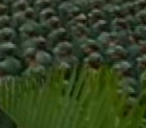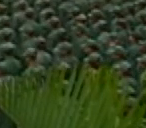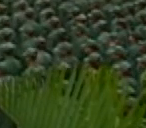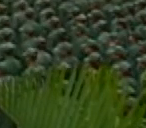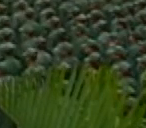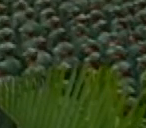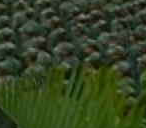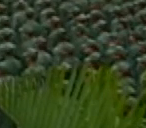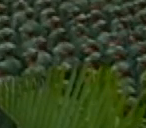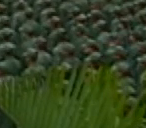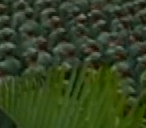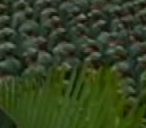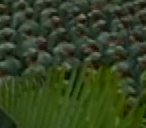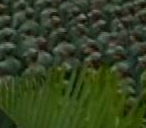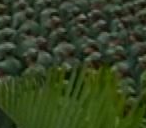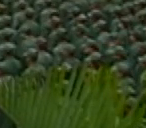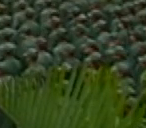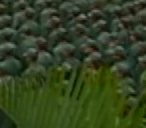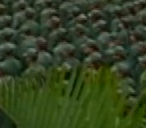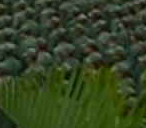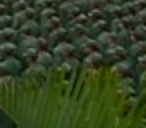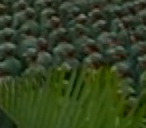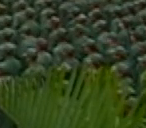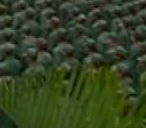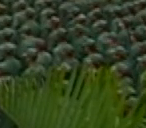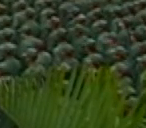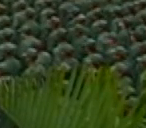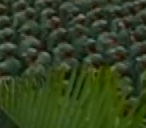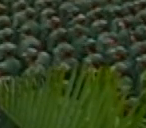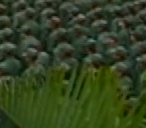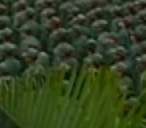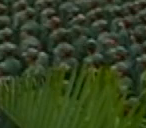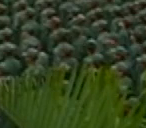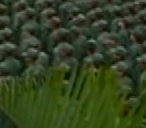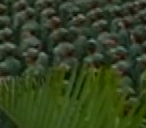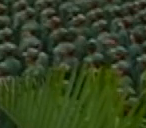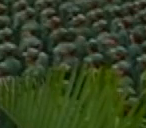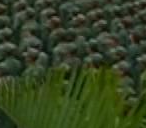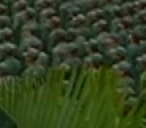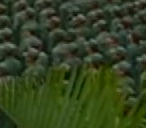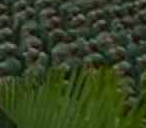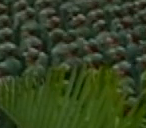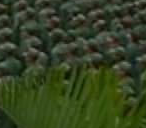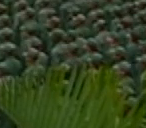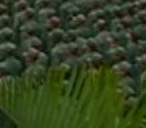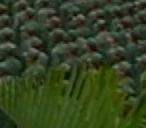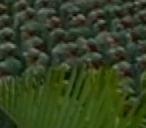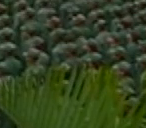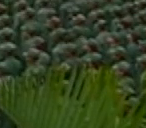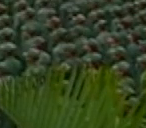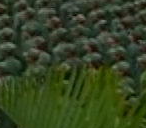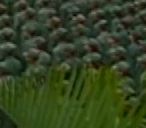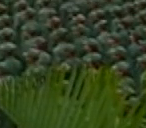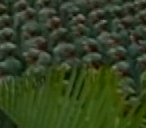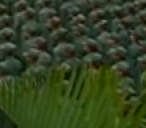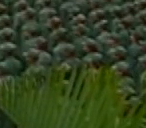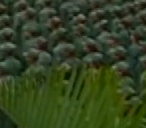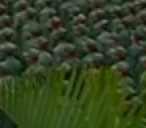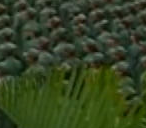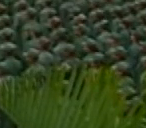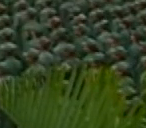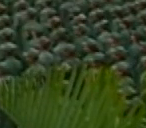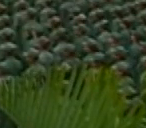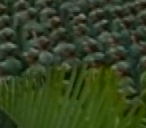Inicio de la marcha militar de la República Bolivariana de Venezuela. De frente. ¡Arr!